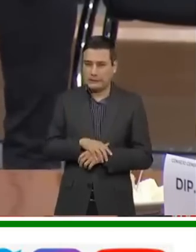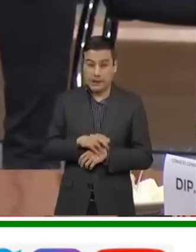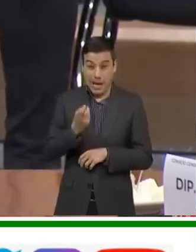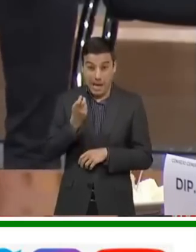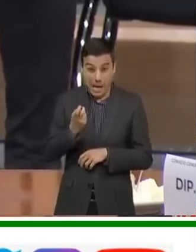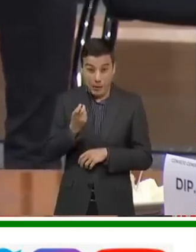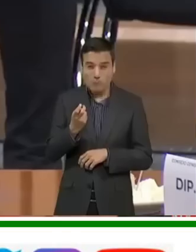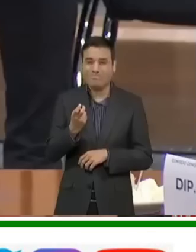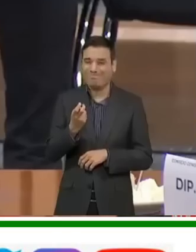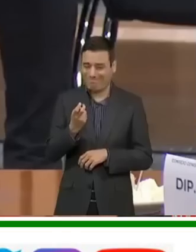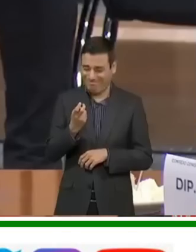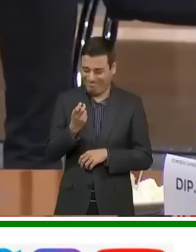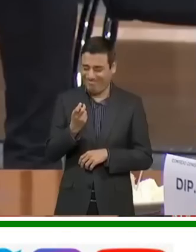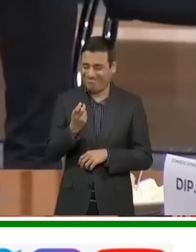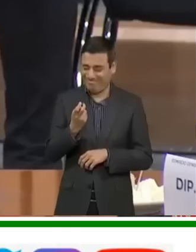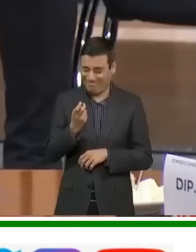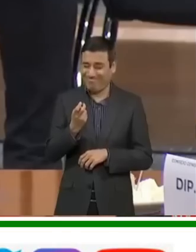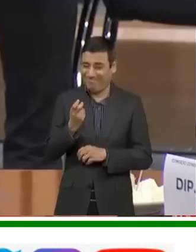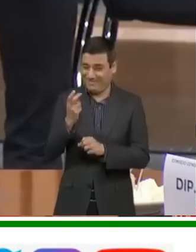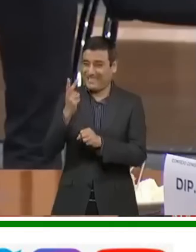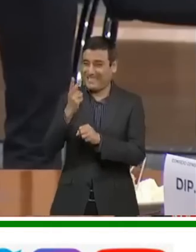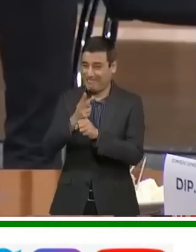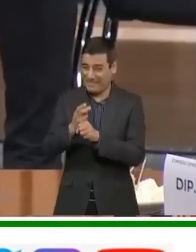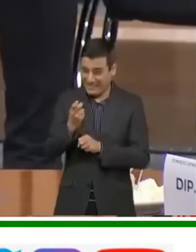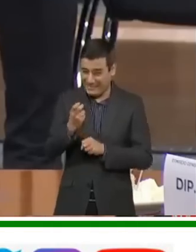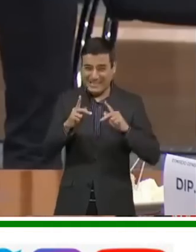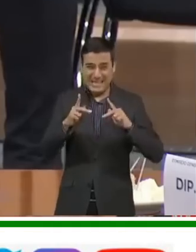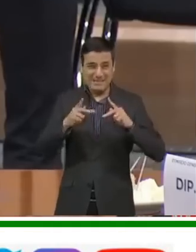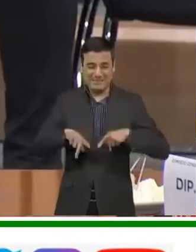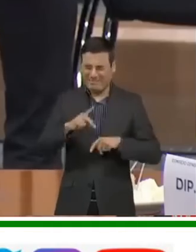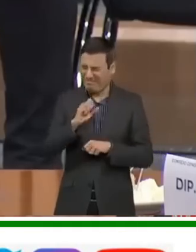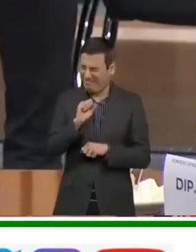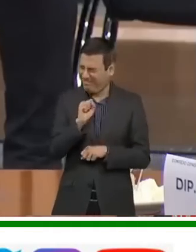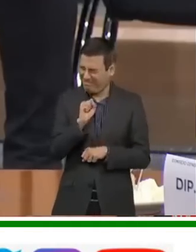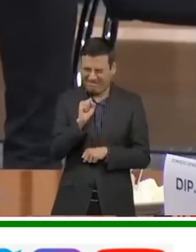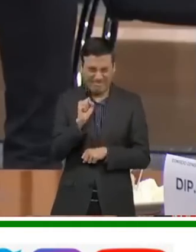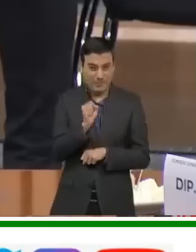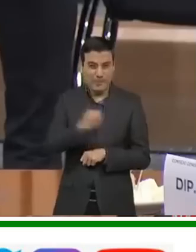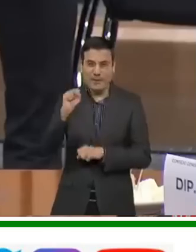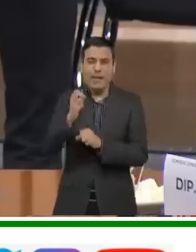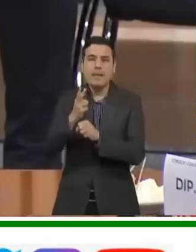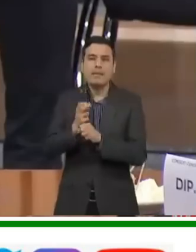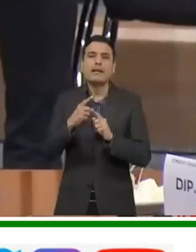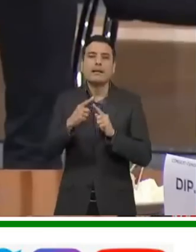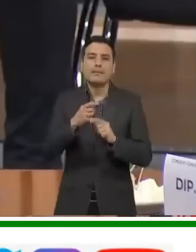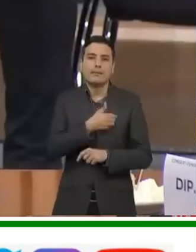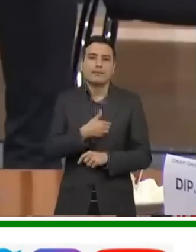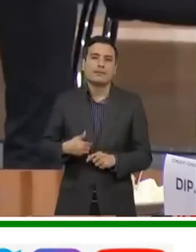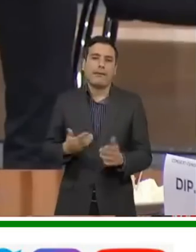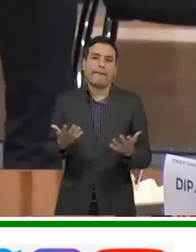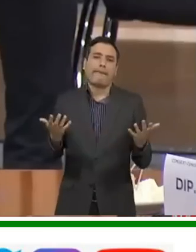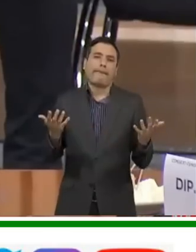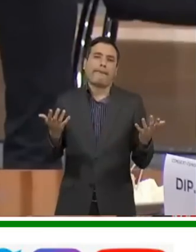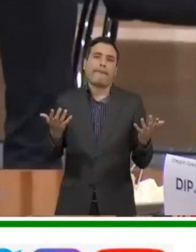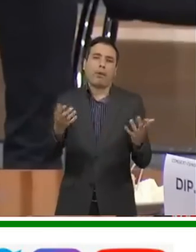es invitar a gente indeseada y de manera oficial al país. Por favor, nos vienen a acusar de algo que no pueden